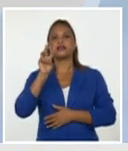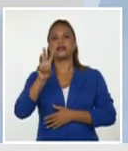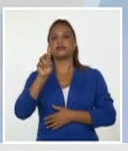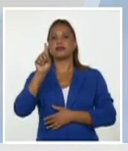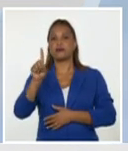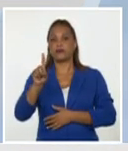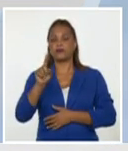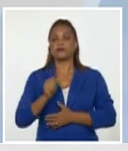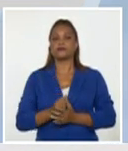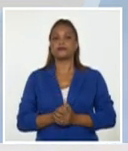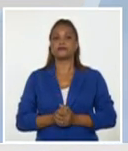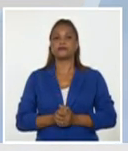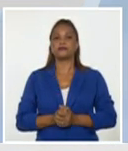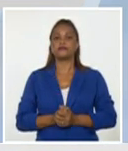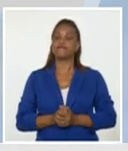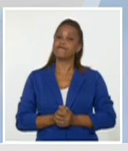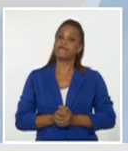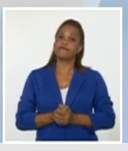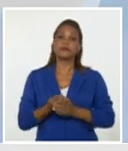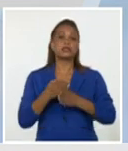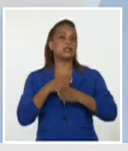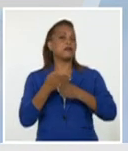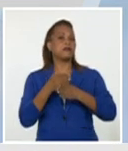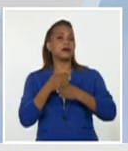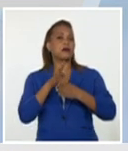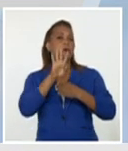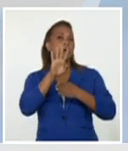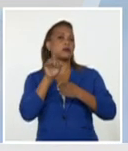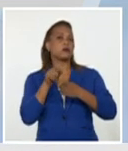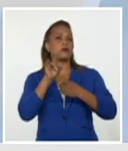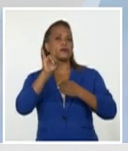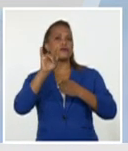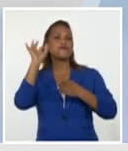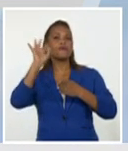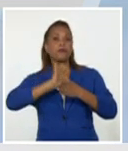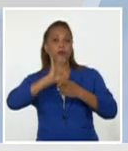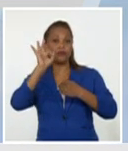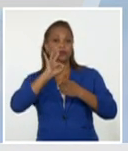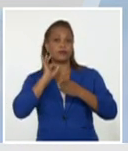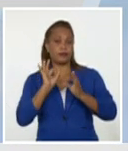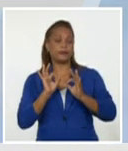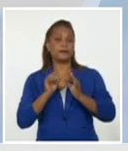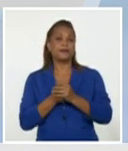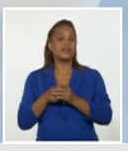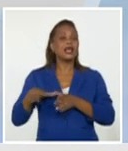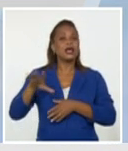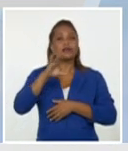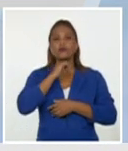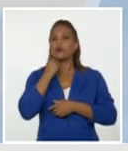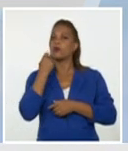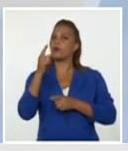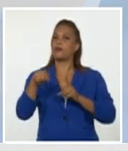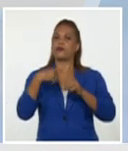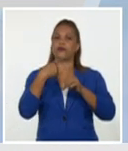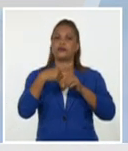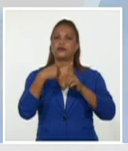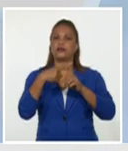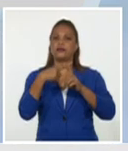5.631. Estamos hablando del 4,9% de todos los casos que se han